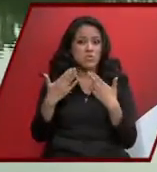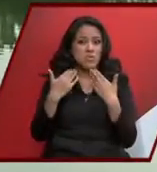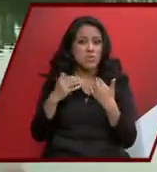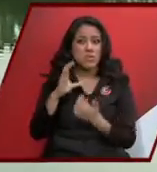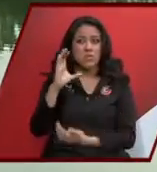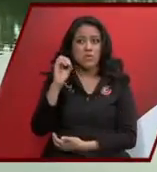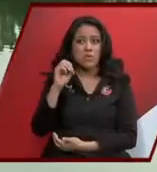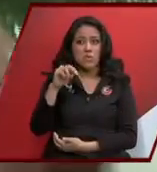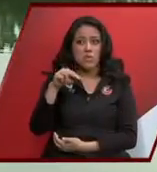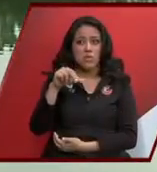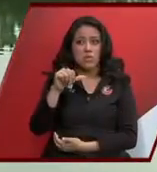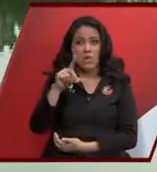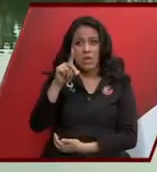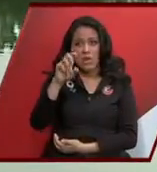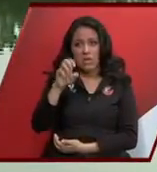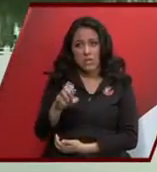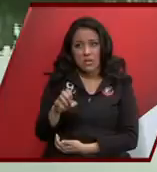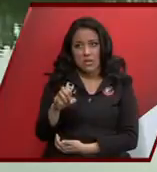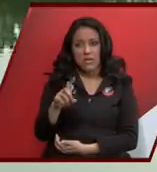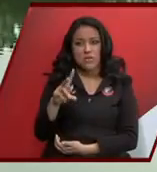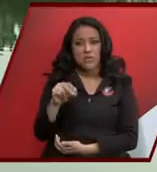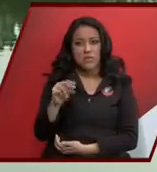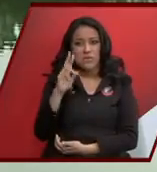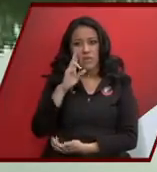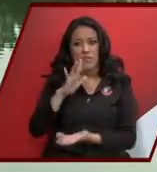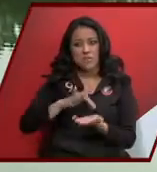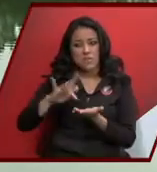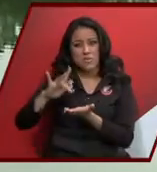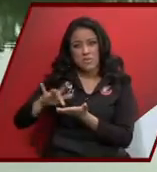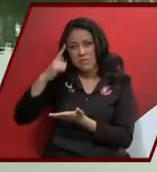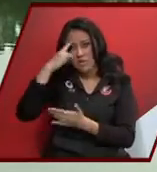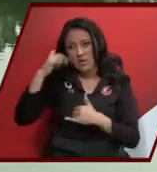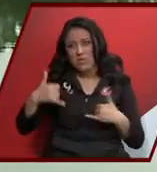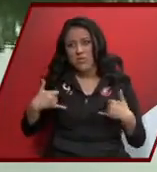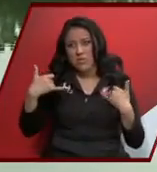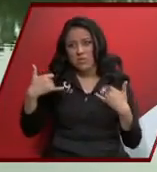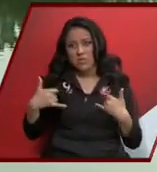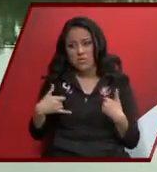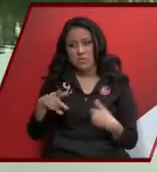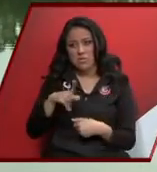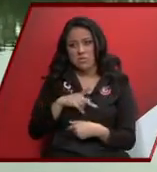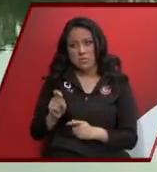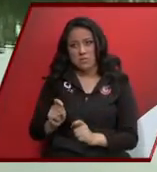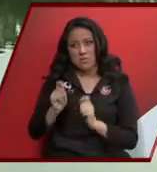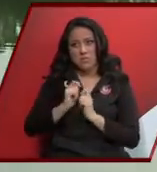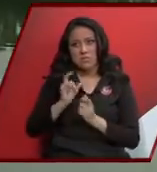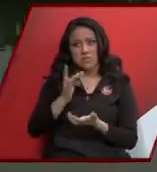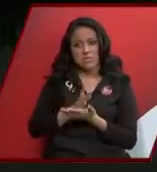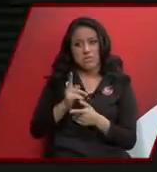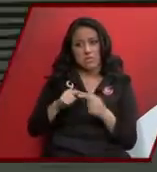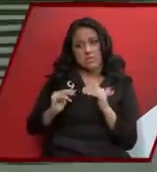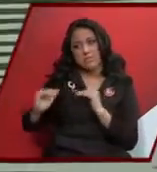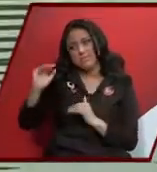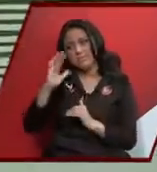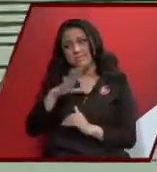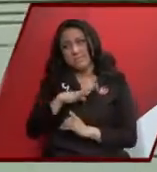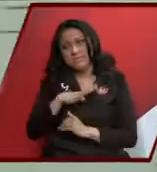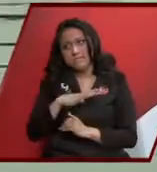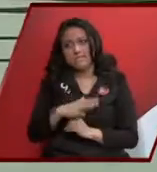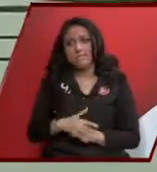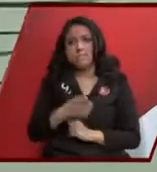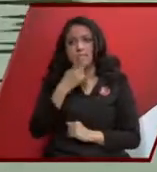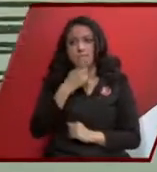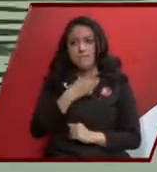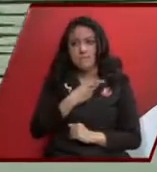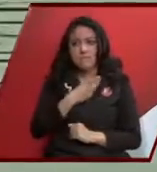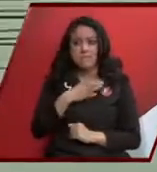CONADE no tenía contemplado esos apoyos para mi categoría, nada más para la selección mayor. Y mi